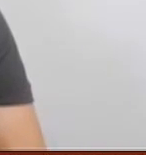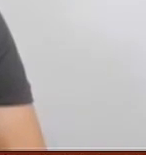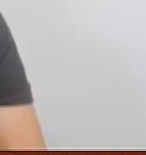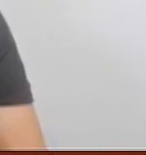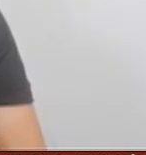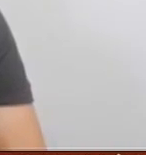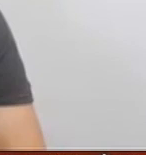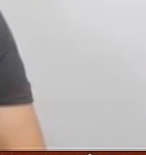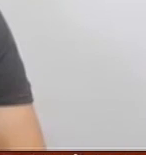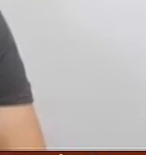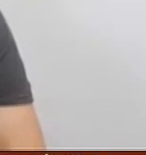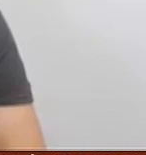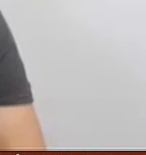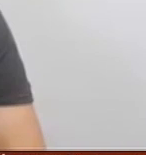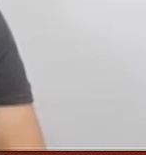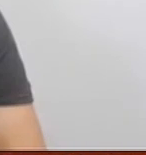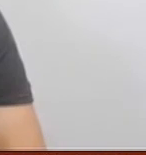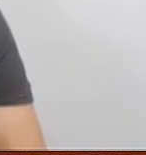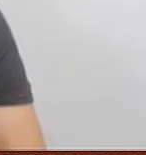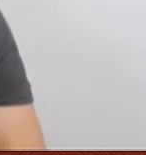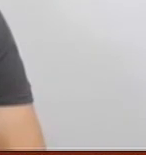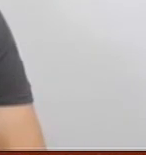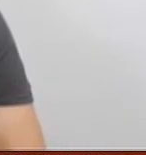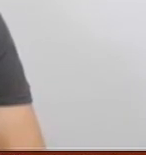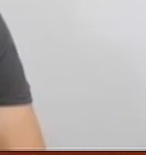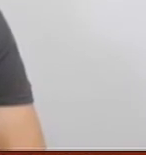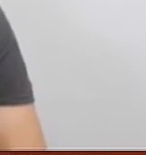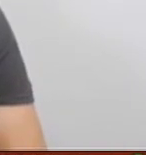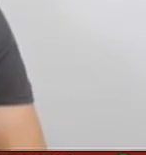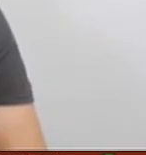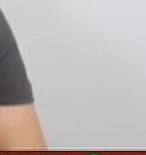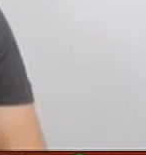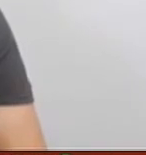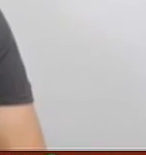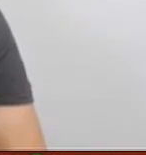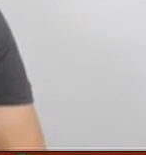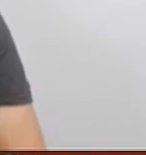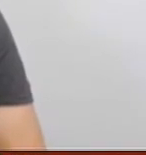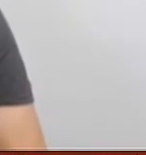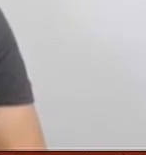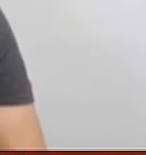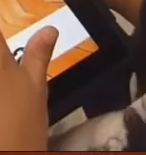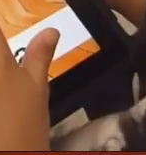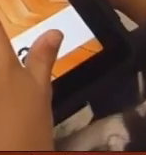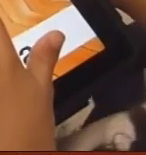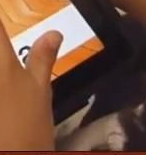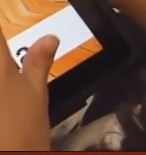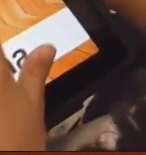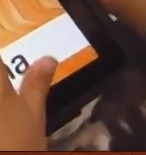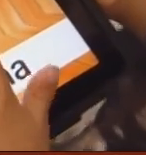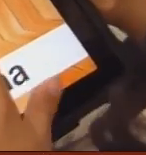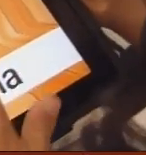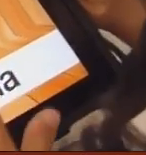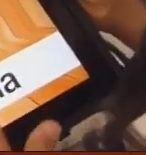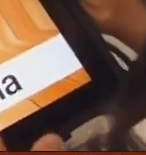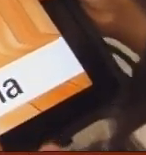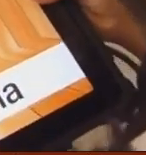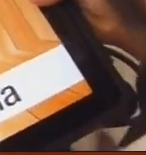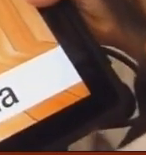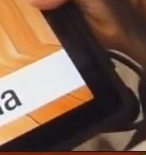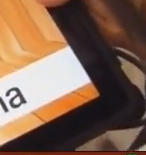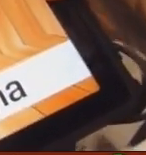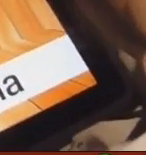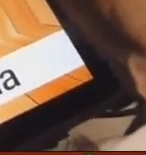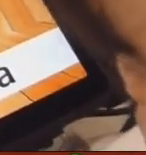través de colores, animales y, por ejemplo, de la ropa, ayuda a los niños a comprender temas importantes para su desarrollo